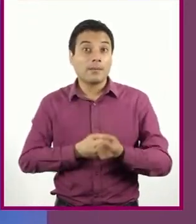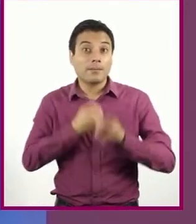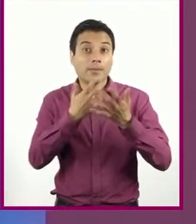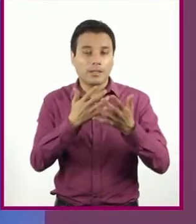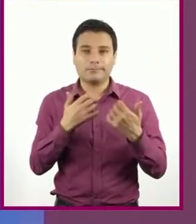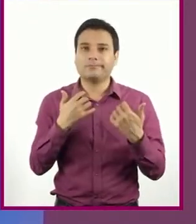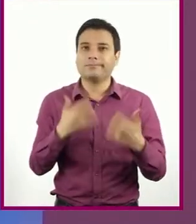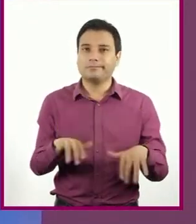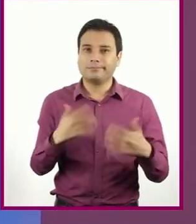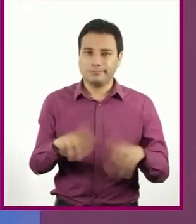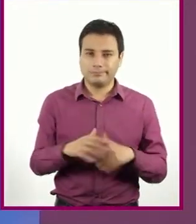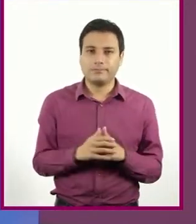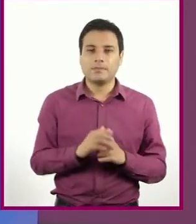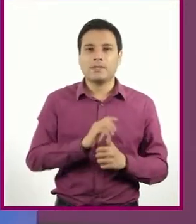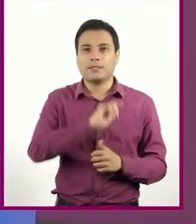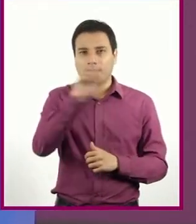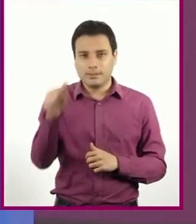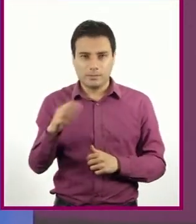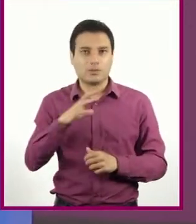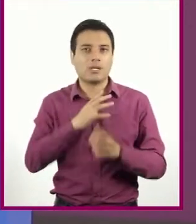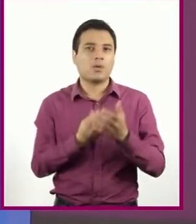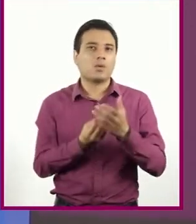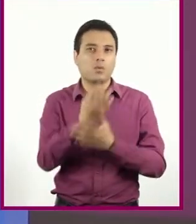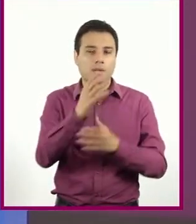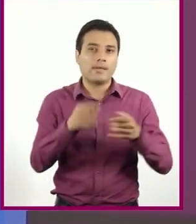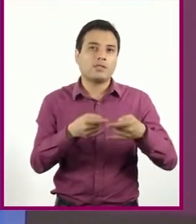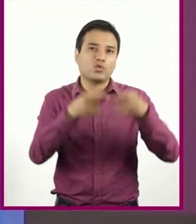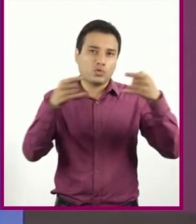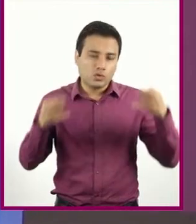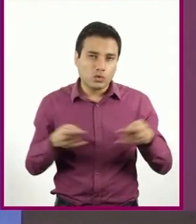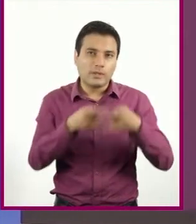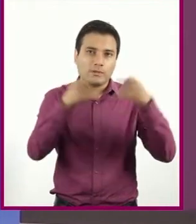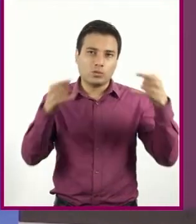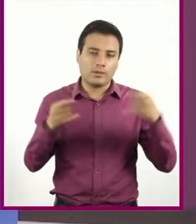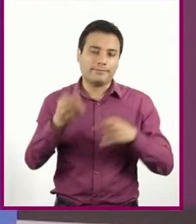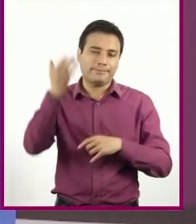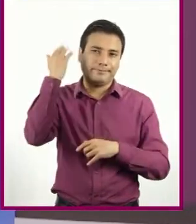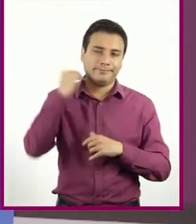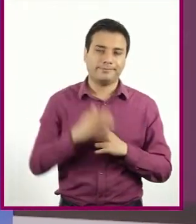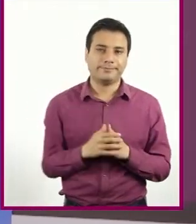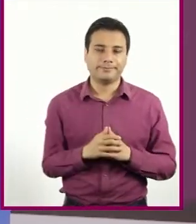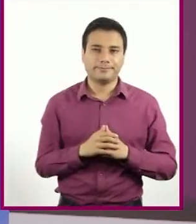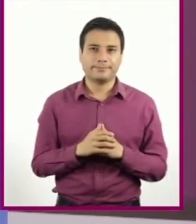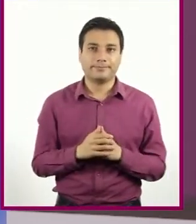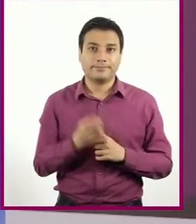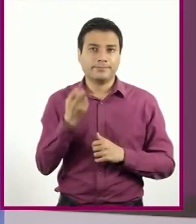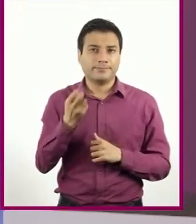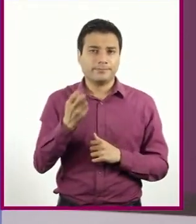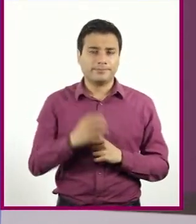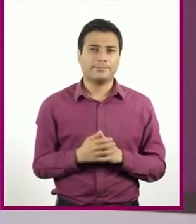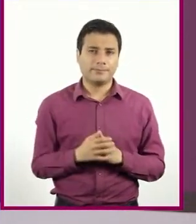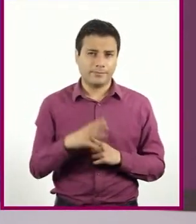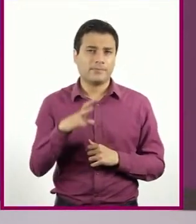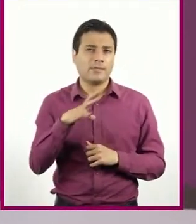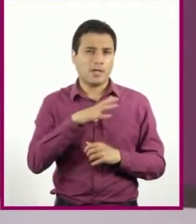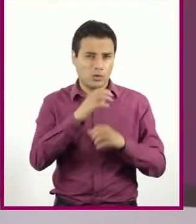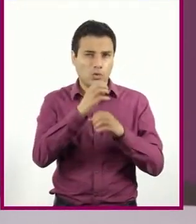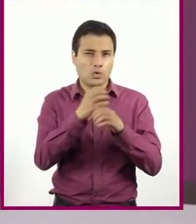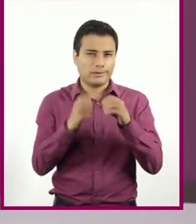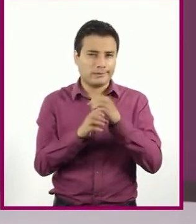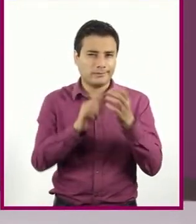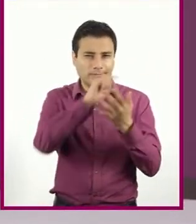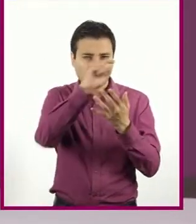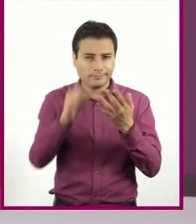para otras leyendas, mitos y narraciones variadas de la antigüedad, y nos muestra ciertos elementos que debemos tomar en